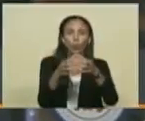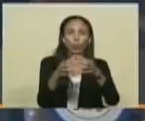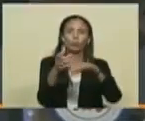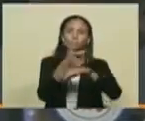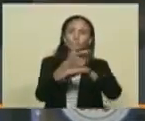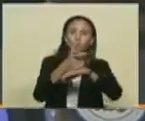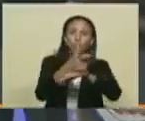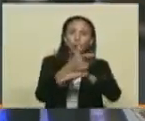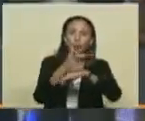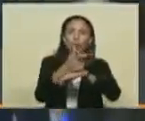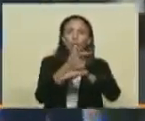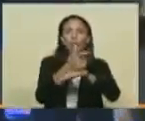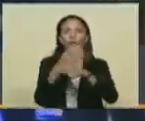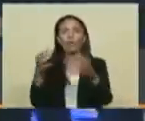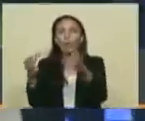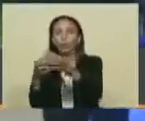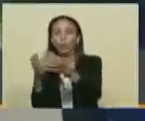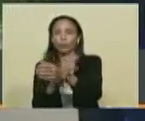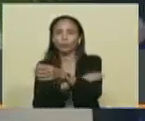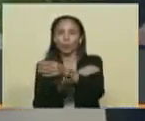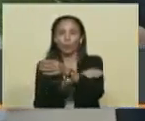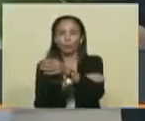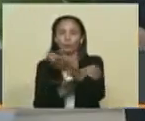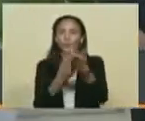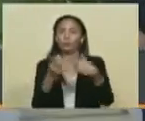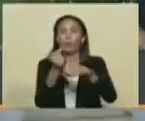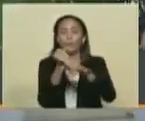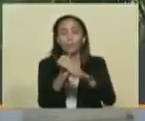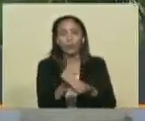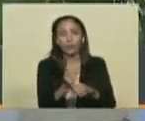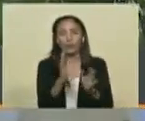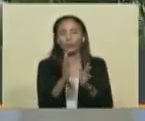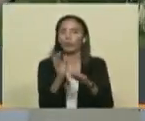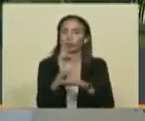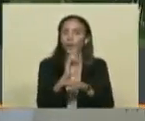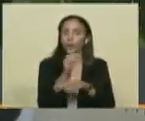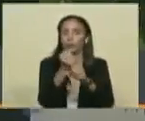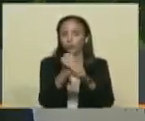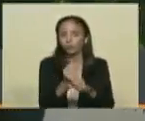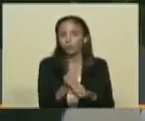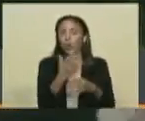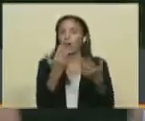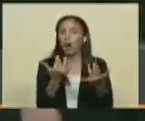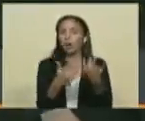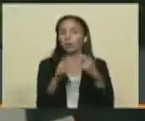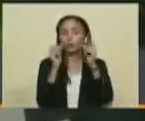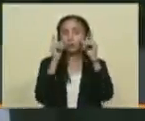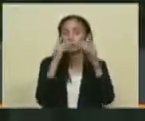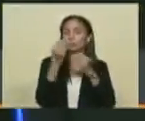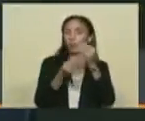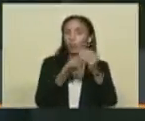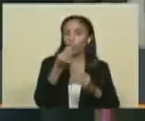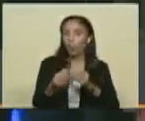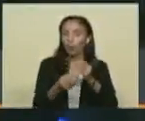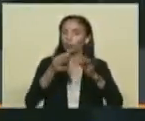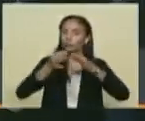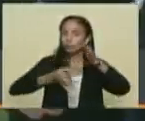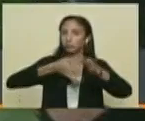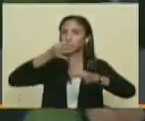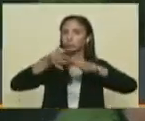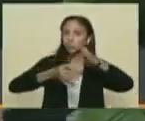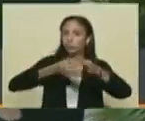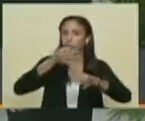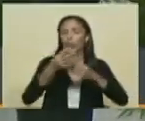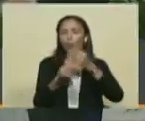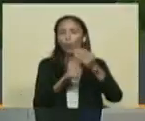y factores de la oposición venezolana. Esperemos, bueno, las primeras o las impresiones finales de lo que ha sido este